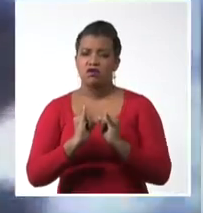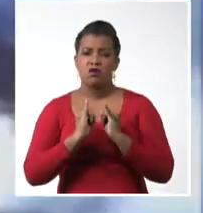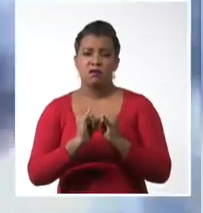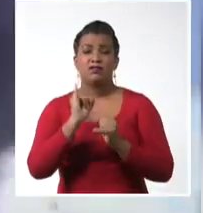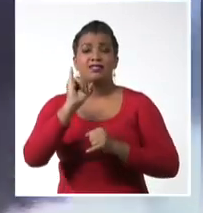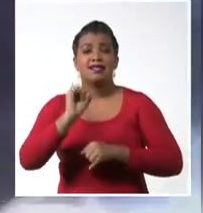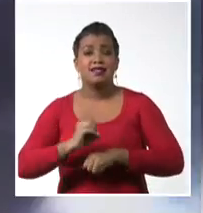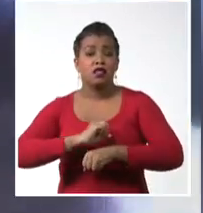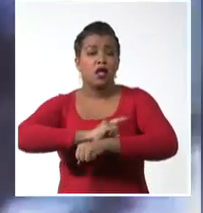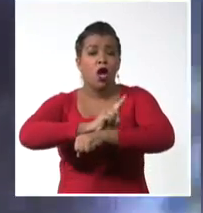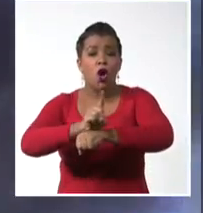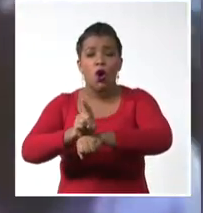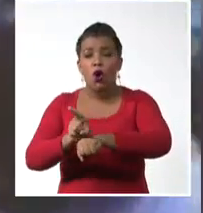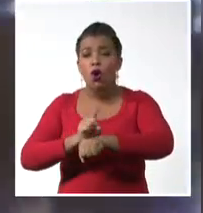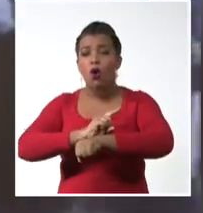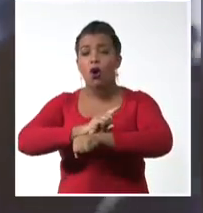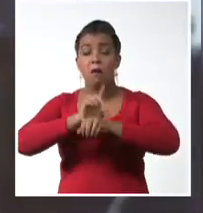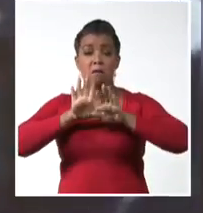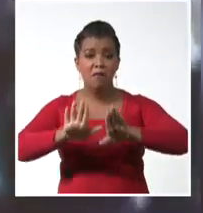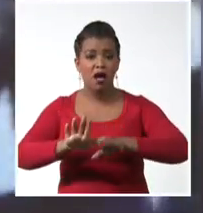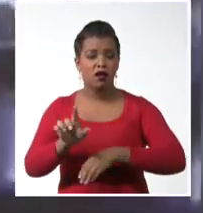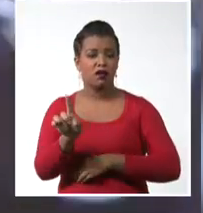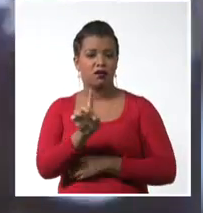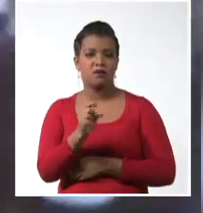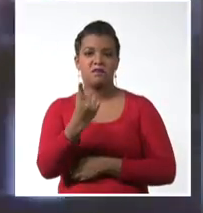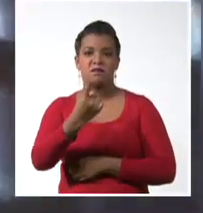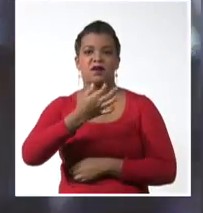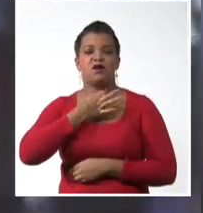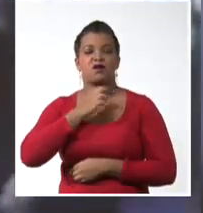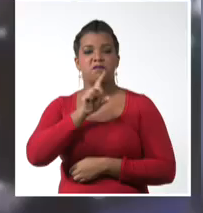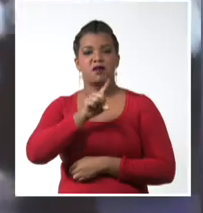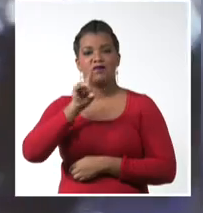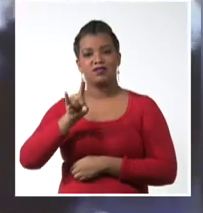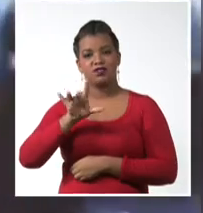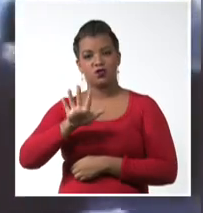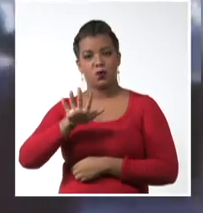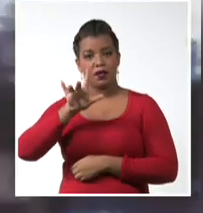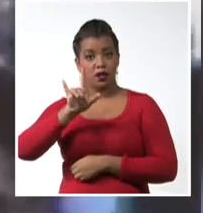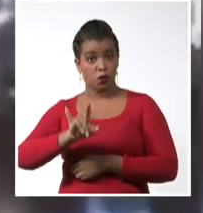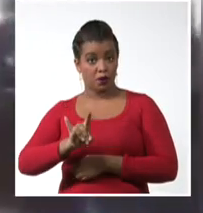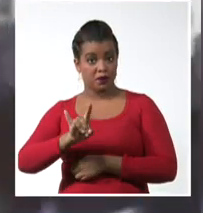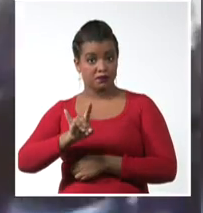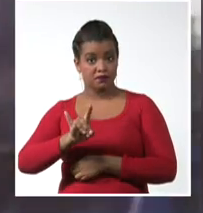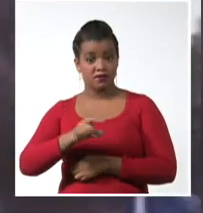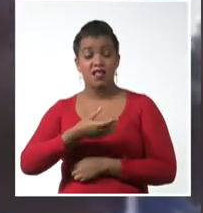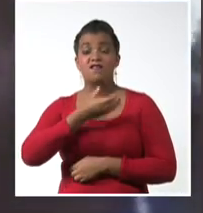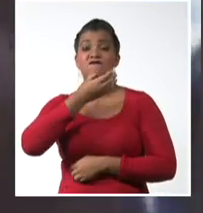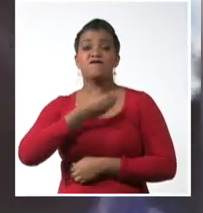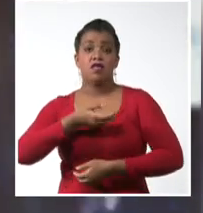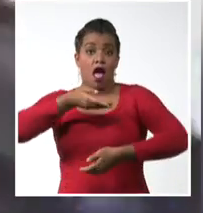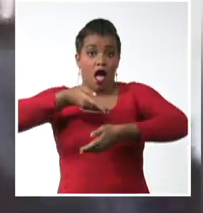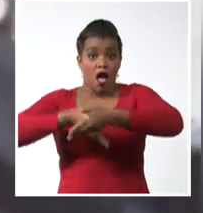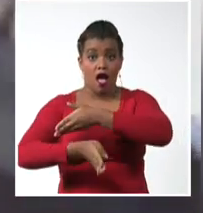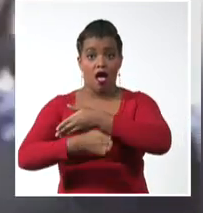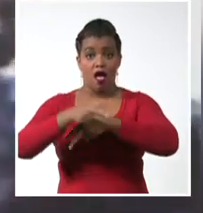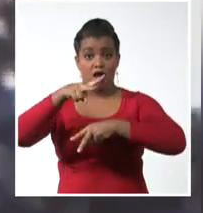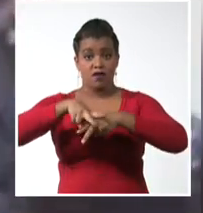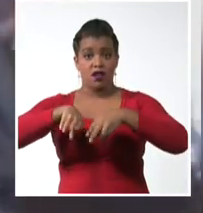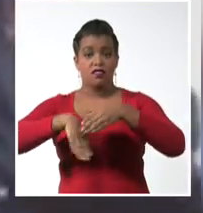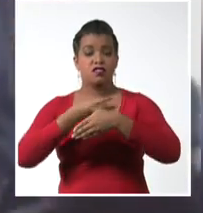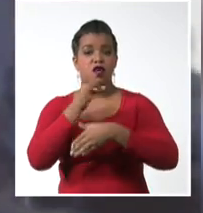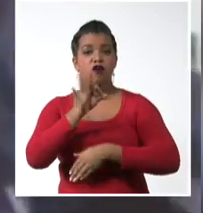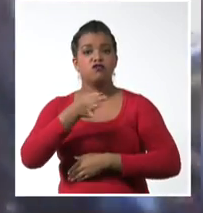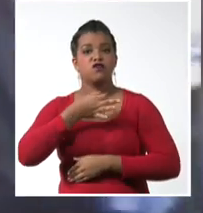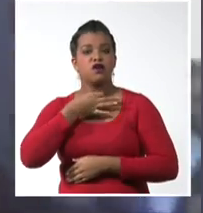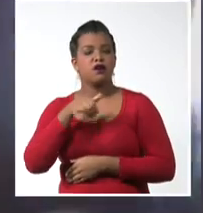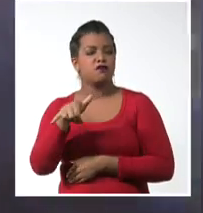horas ininterrumpidas desde el 1 de enero de 1959. Y cuando Fidel entró en La Habana el día 8 de enero,